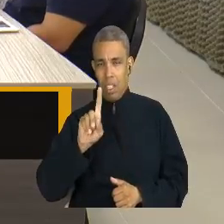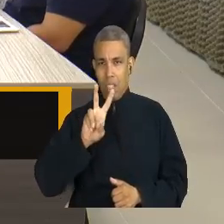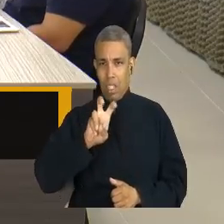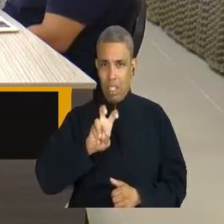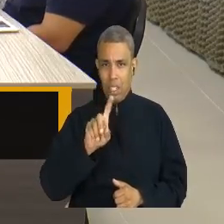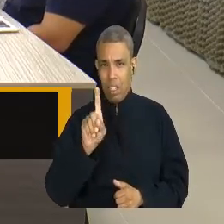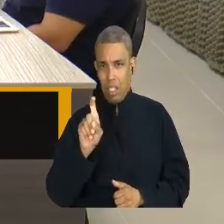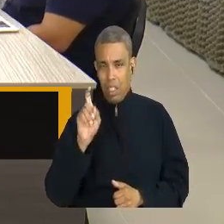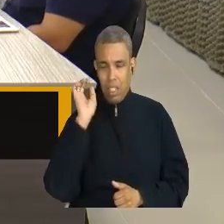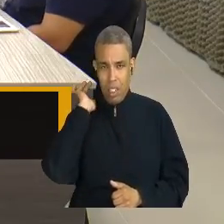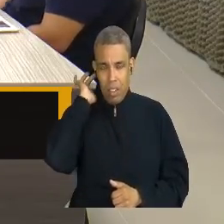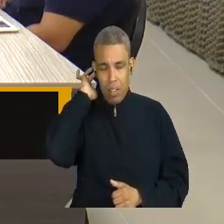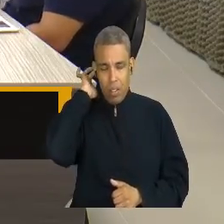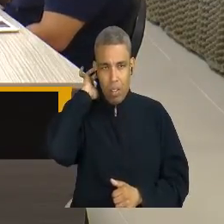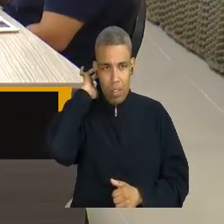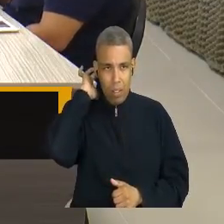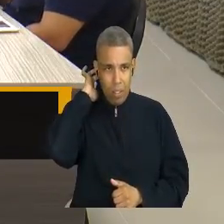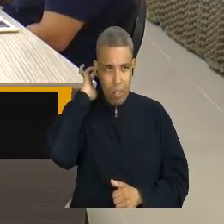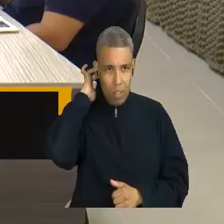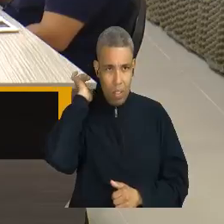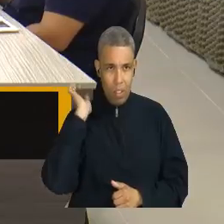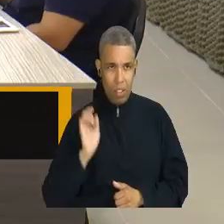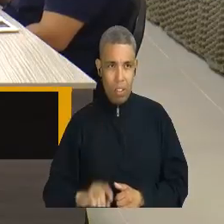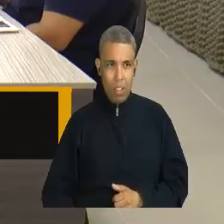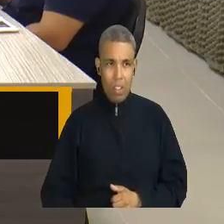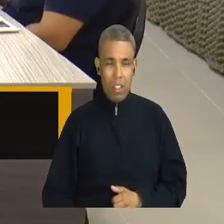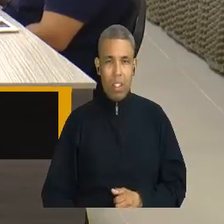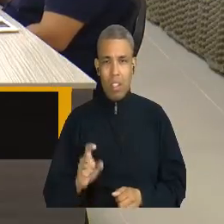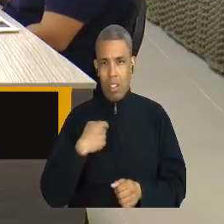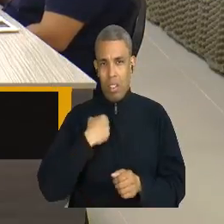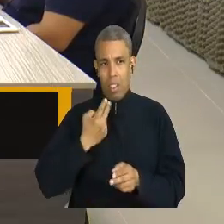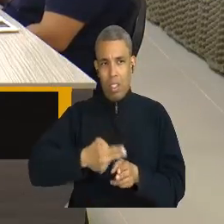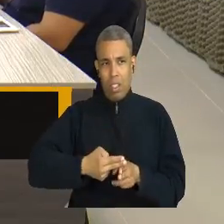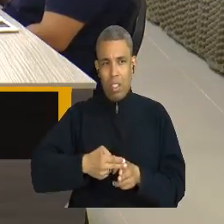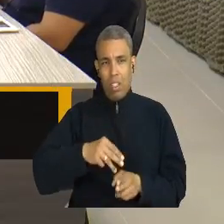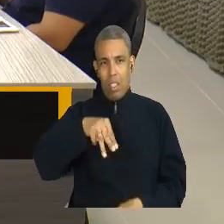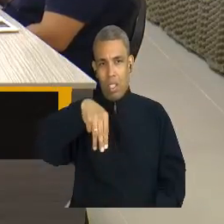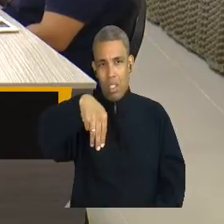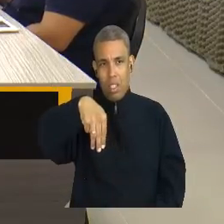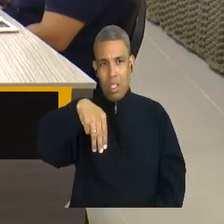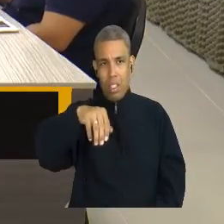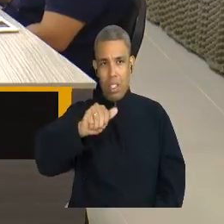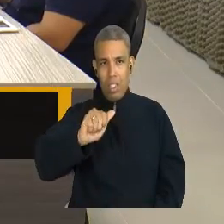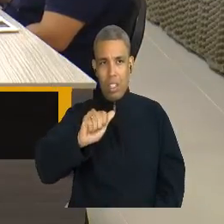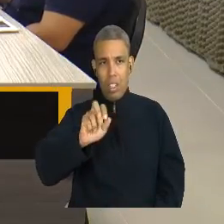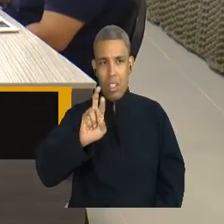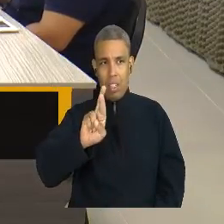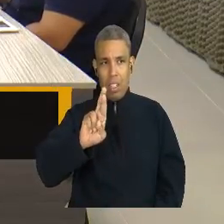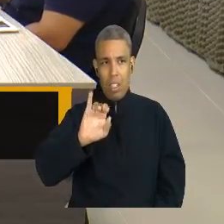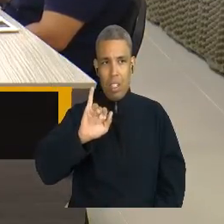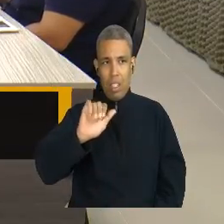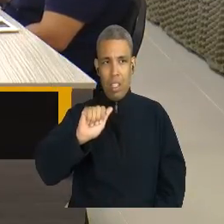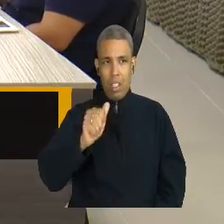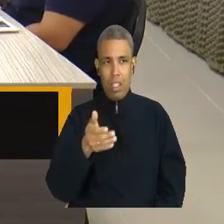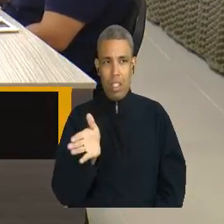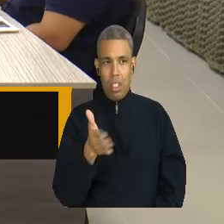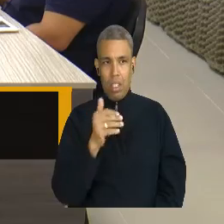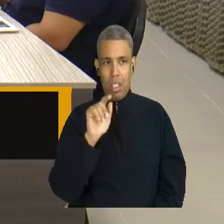300-231-3676. Sí. 300-231-3676. Sí. Detrás de la nariz preguntamos por... María Fernanda Arambal. No, pero dígalo como al principio. María Fernanda. Ah, sí.